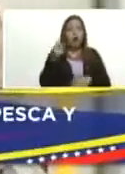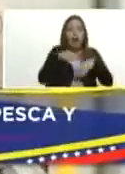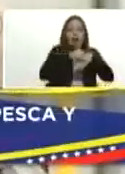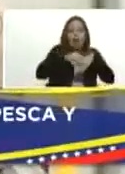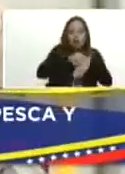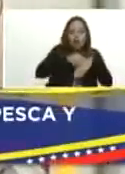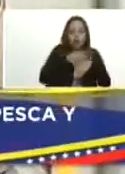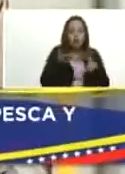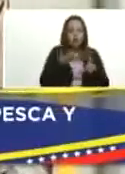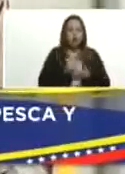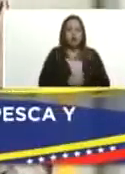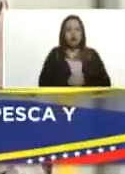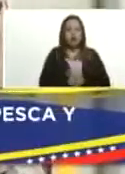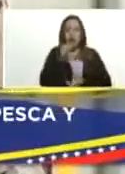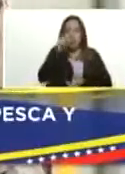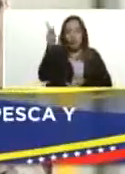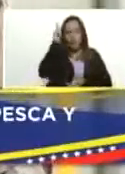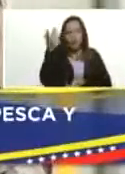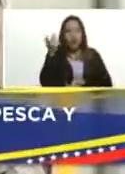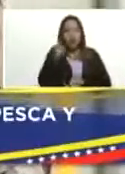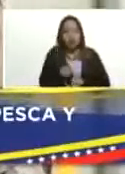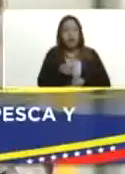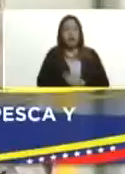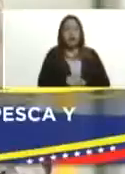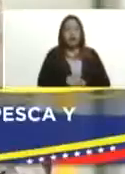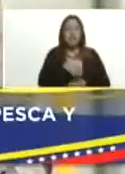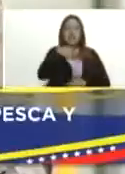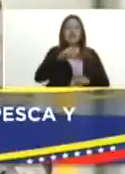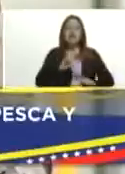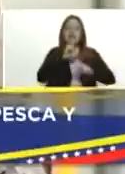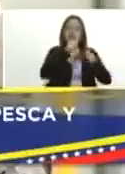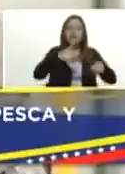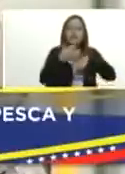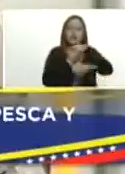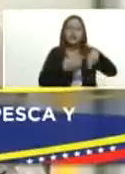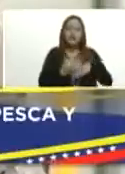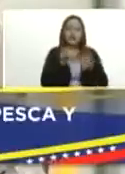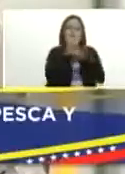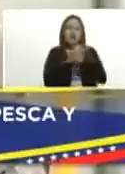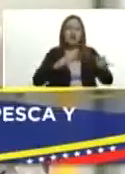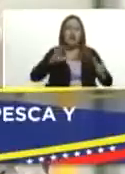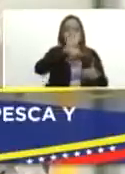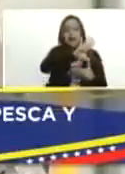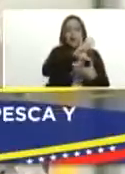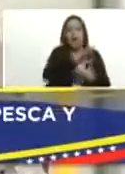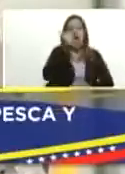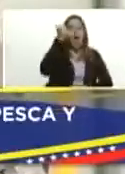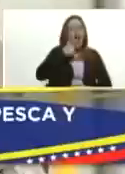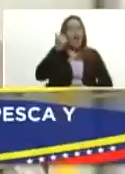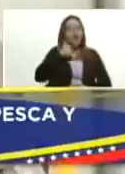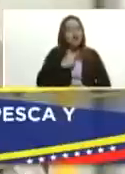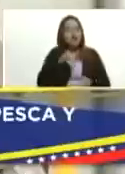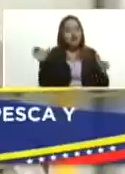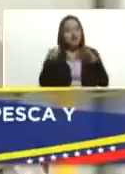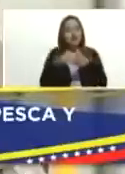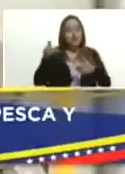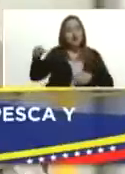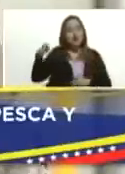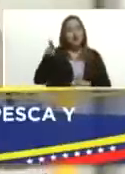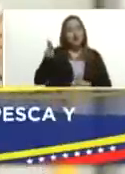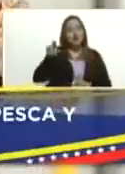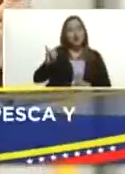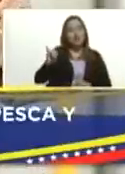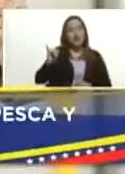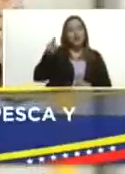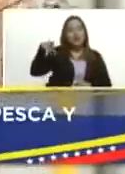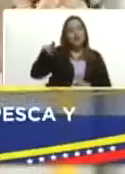época. Y eso originó la revolución de la independencia de América, el abuso de la compañía guipuzcoana.